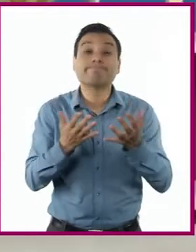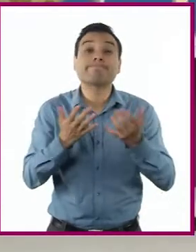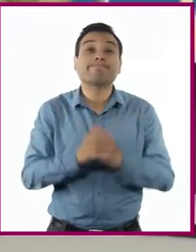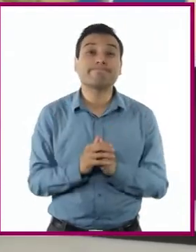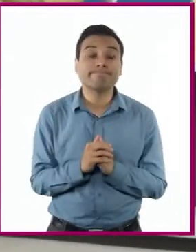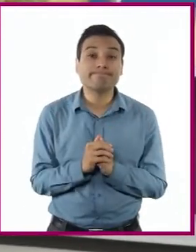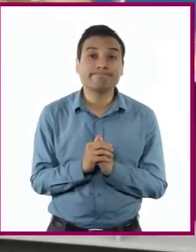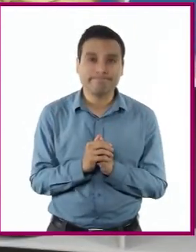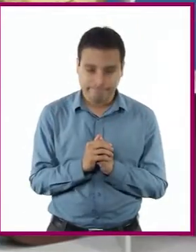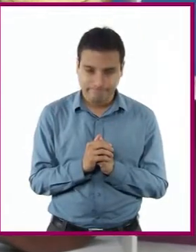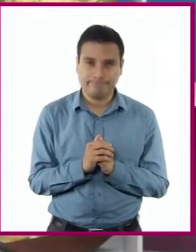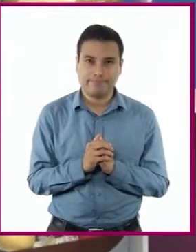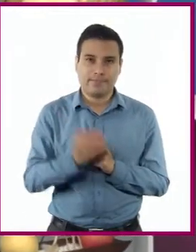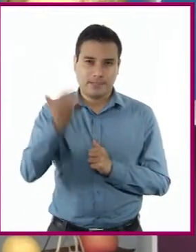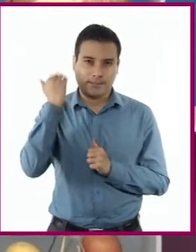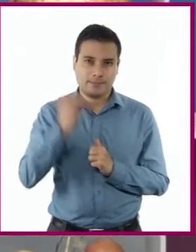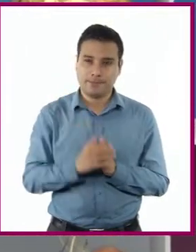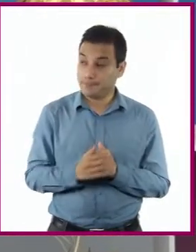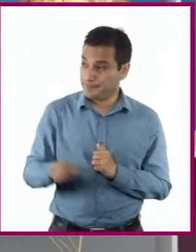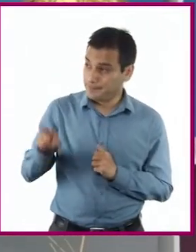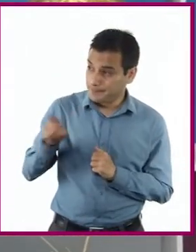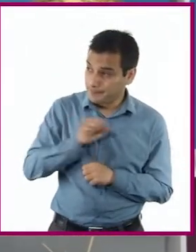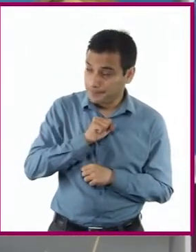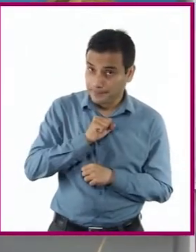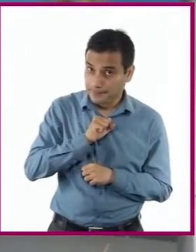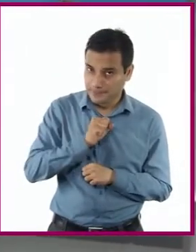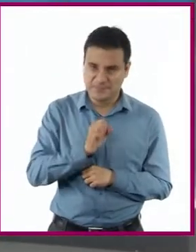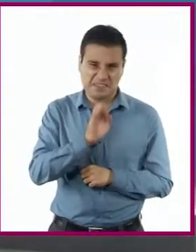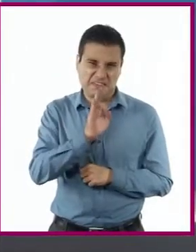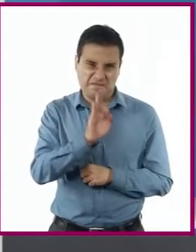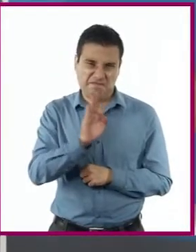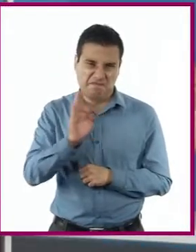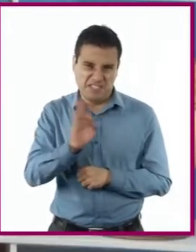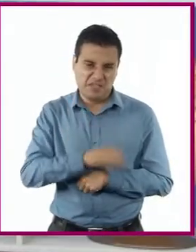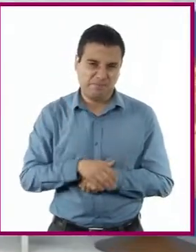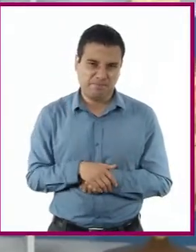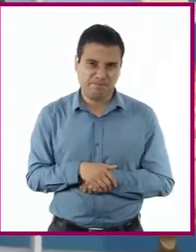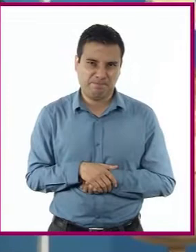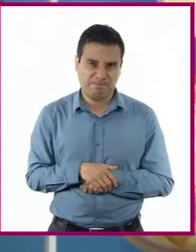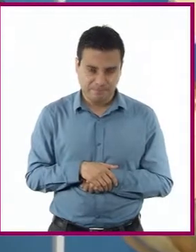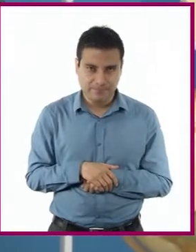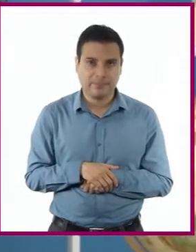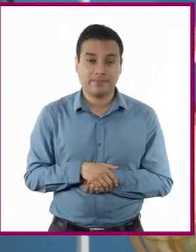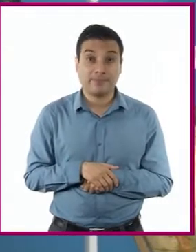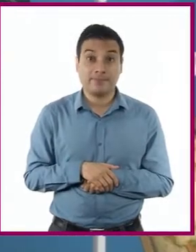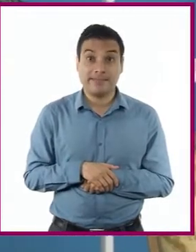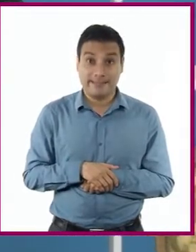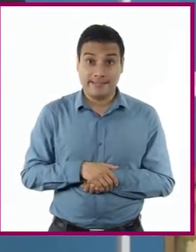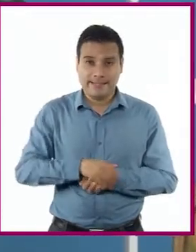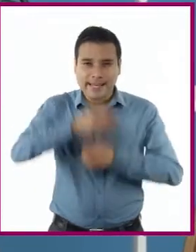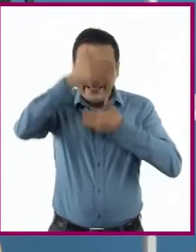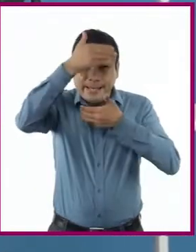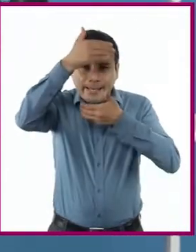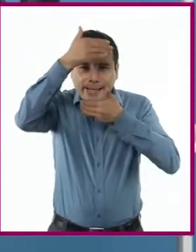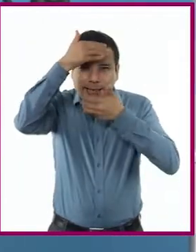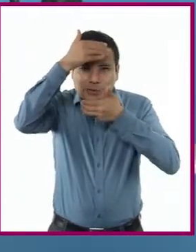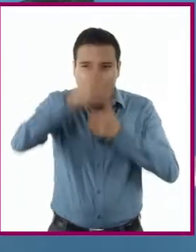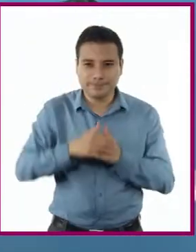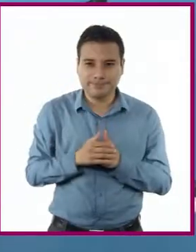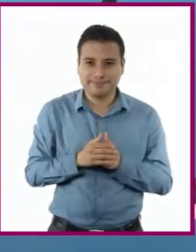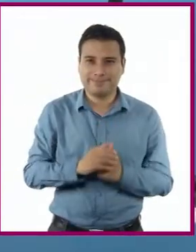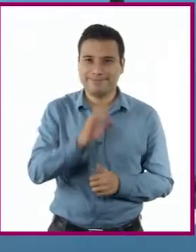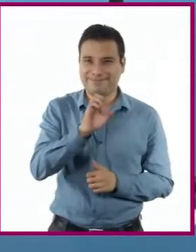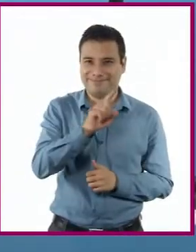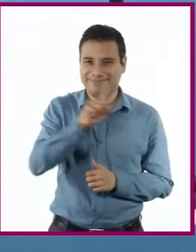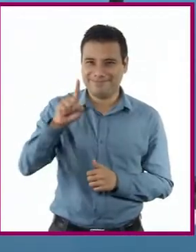contemporáneo tuvo lugar el 1 de enero de 1994 con el levantamiento del Ejército Zapatista de Liberación